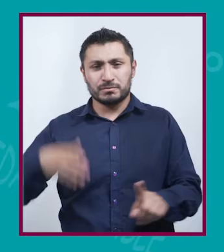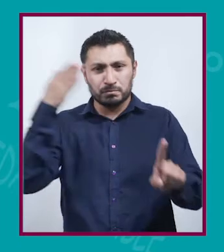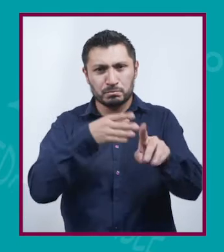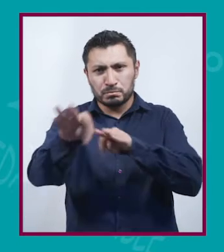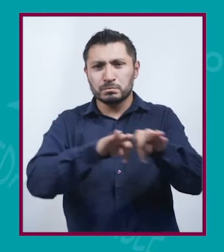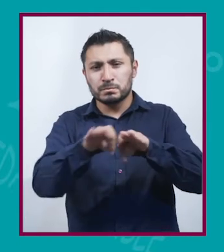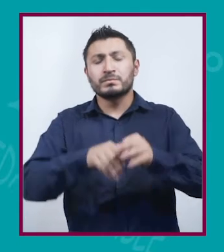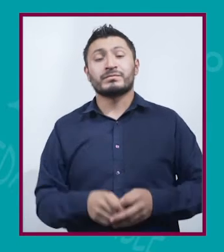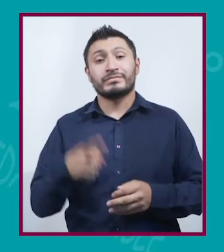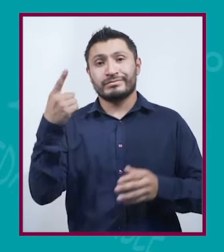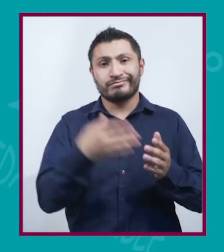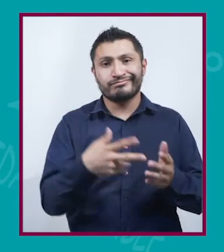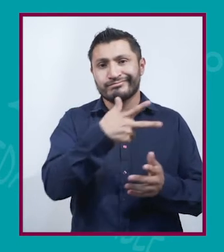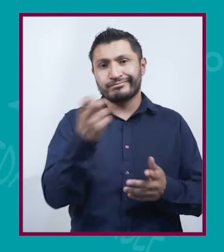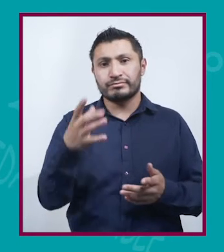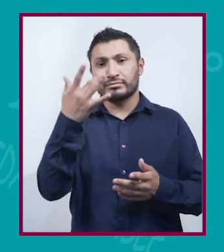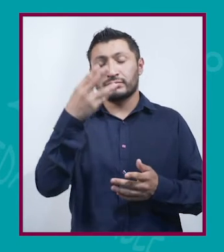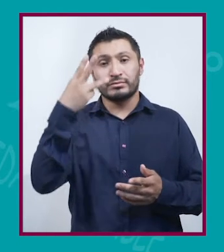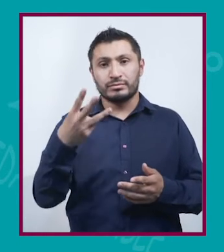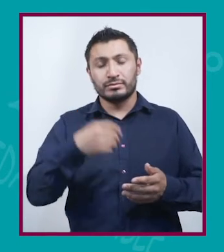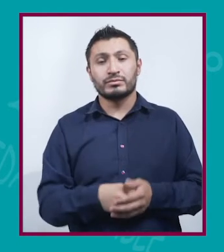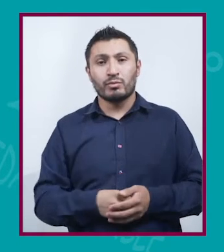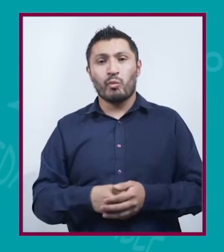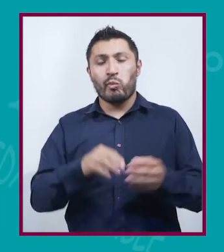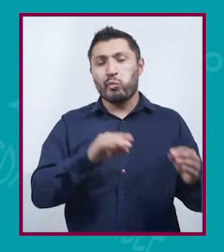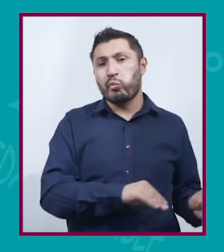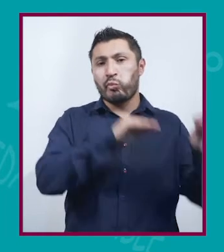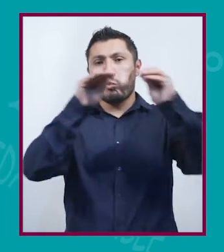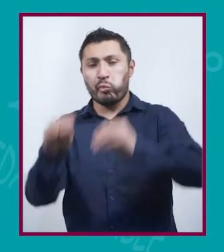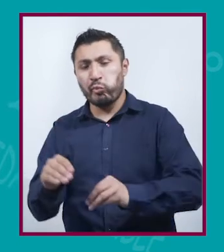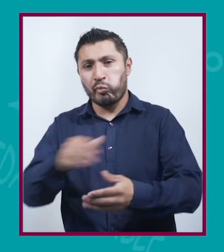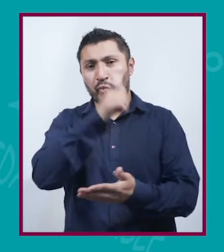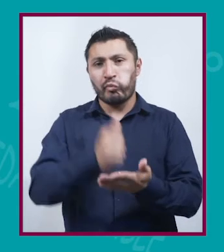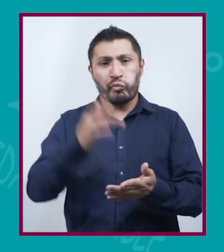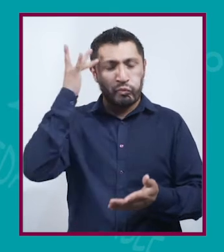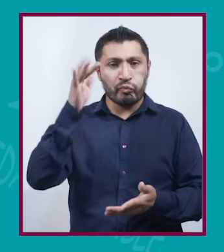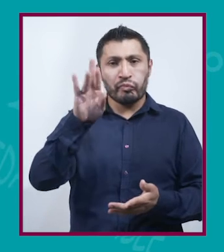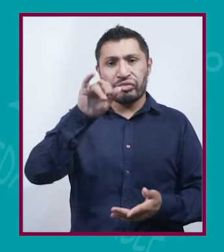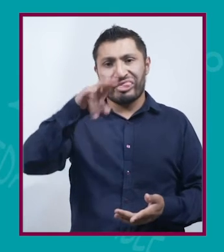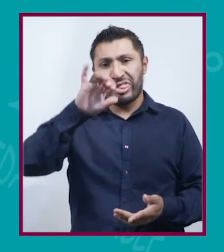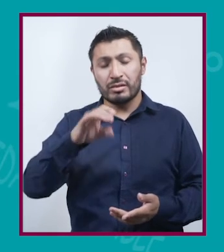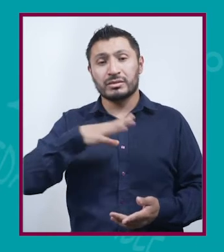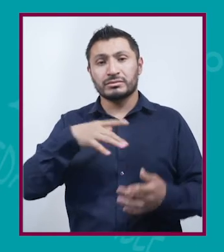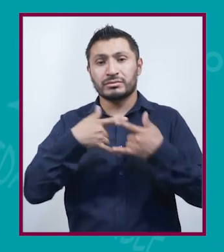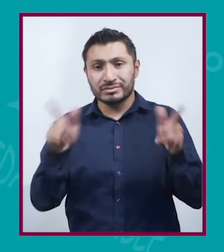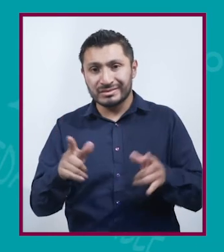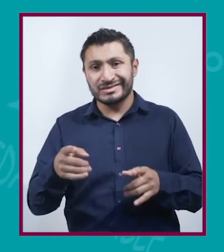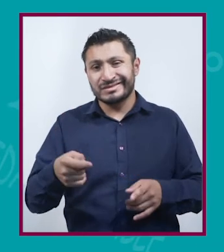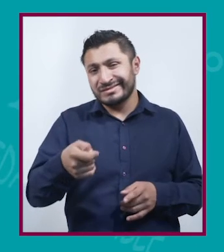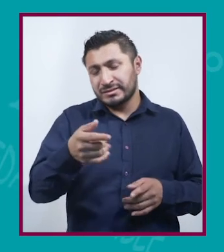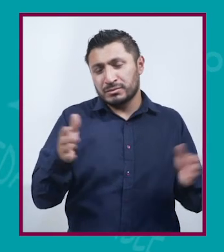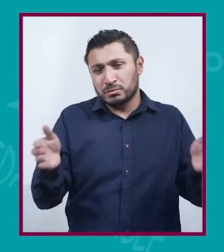trabajar. En 1853 se trasladan a la ciudad de San Francisco, donde abrieron una